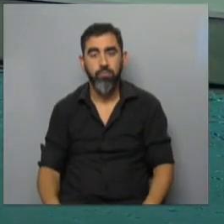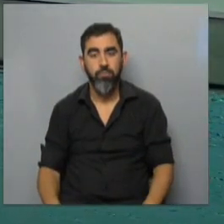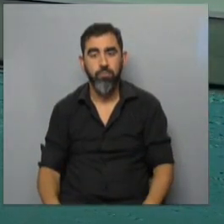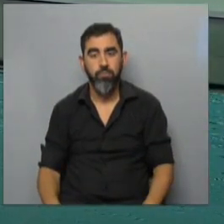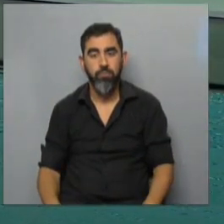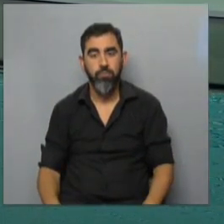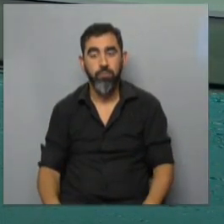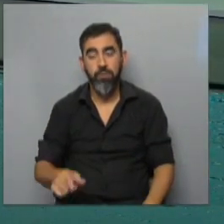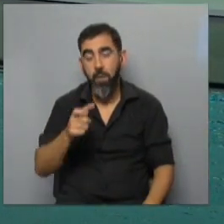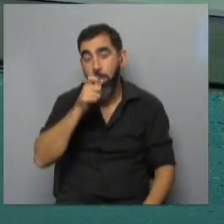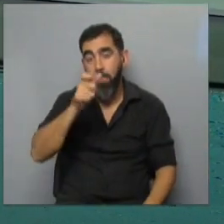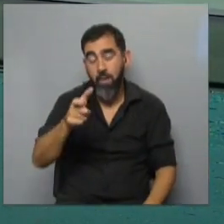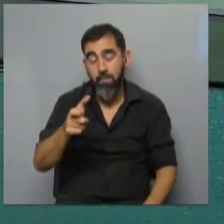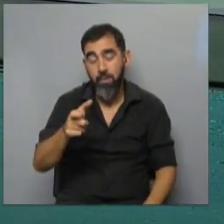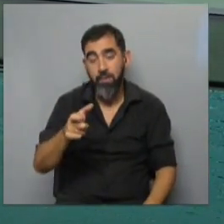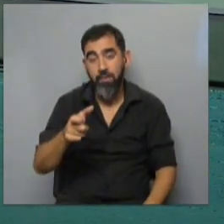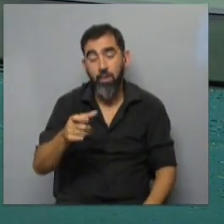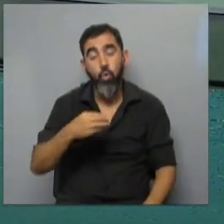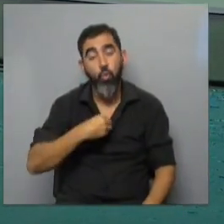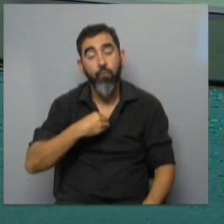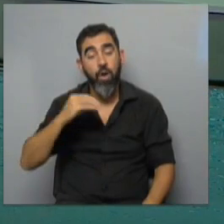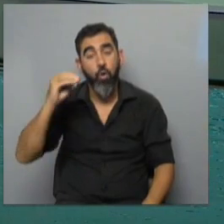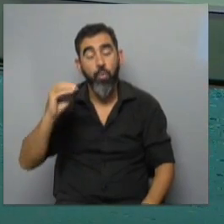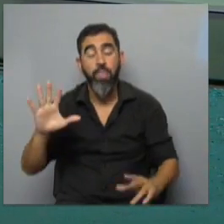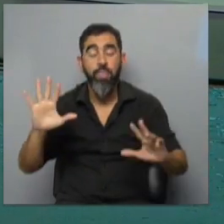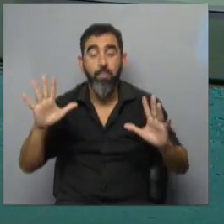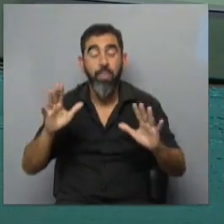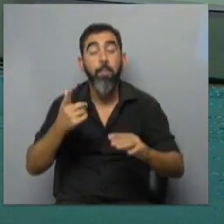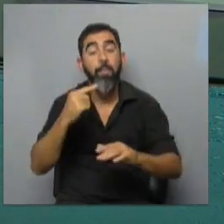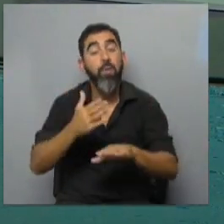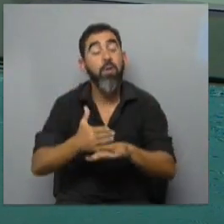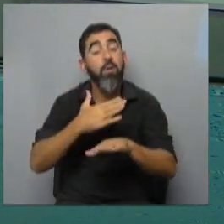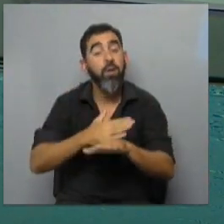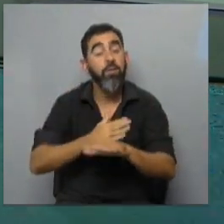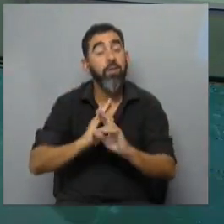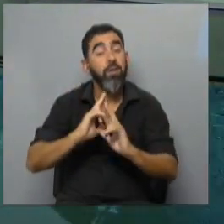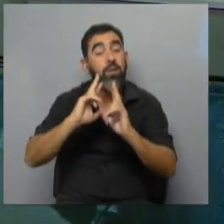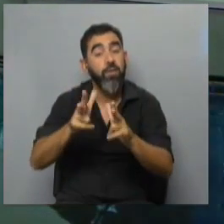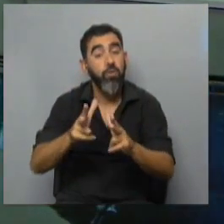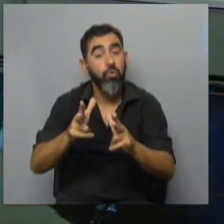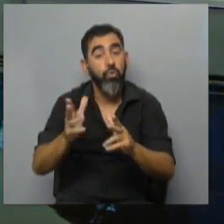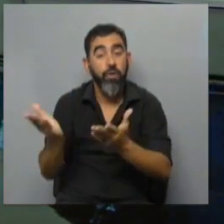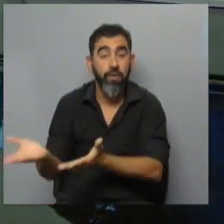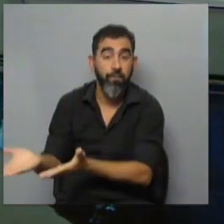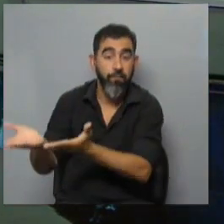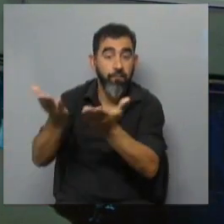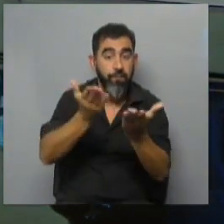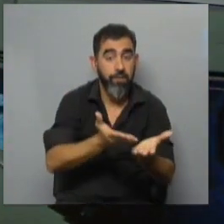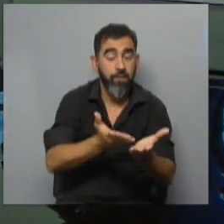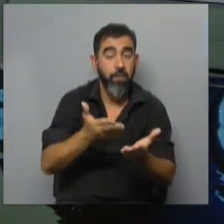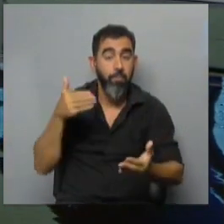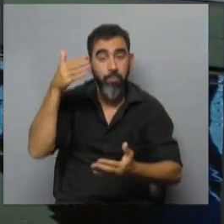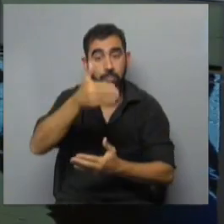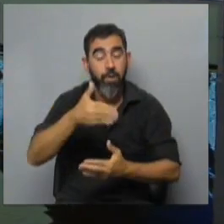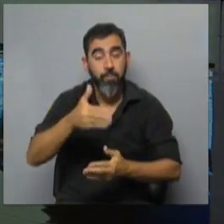muy bien con esas palabras deberé la regla confiando en los jóvenes nos despedimos pero antes les decimos que están todos invitados a participar